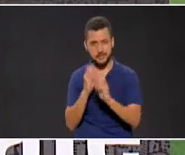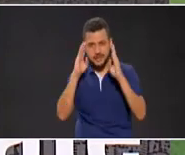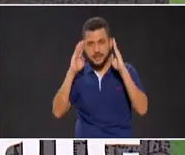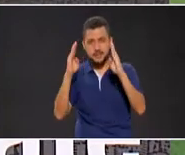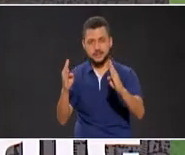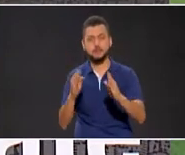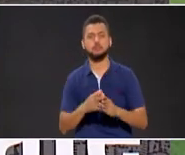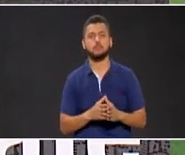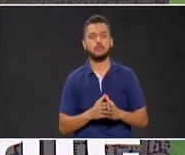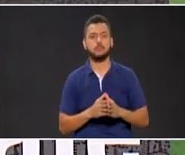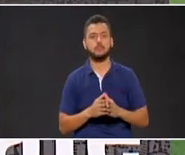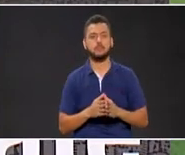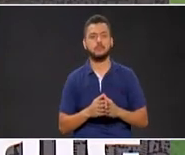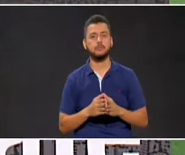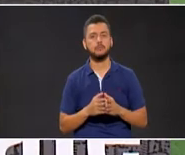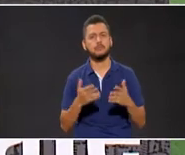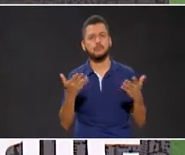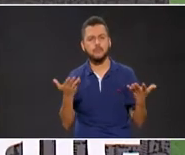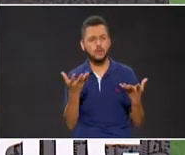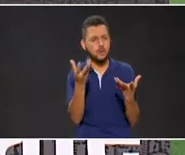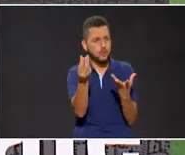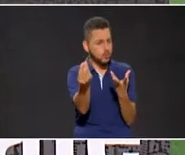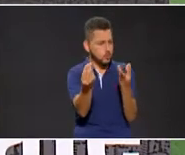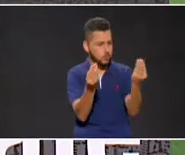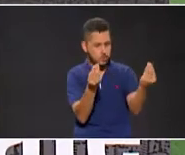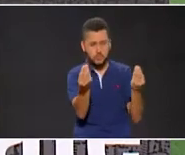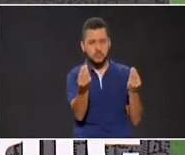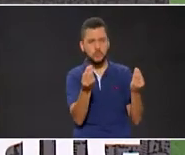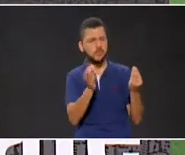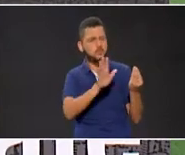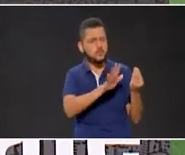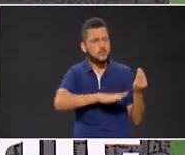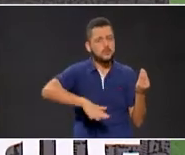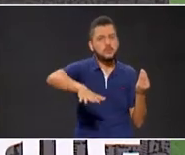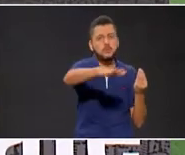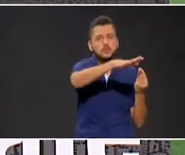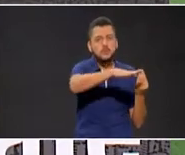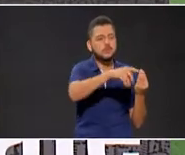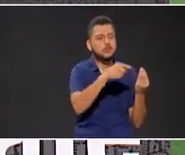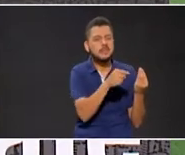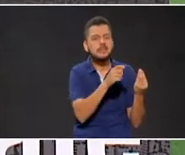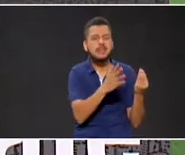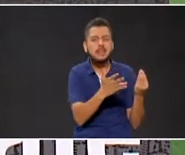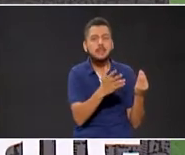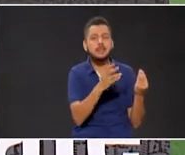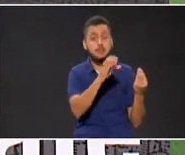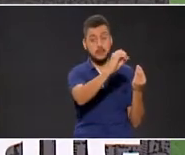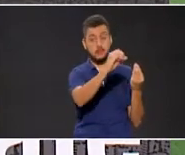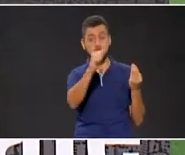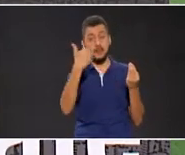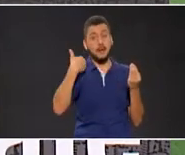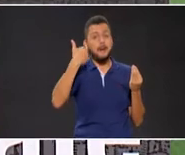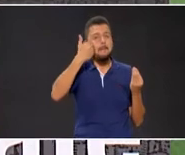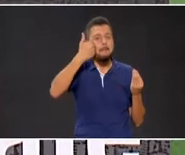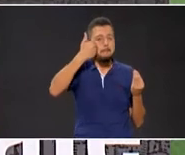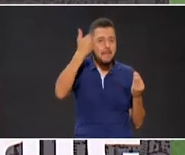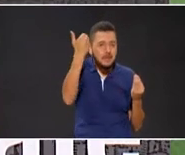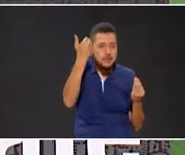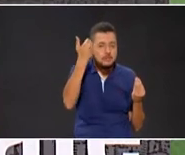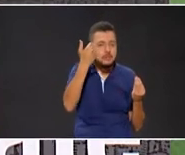a los grupos etarios específicamente en cuanto al adulto mayor la pregunta concreta y clara